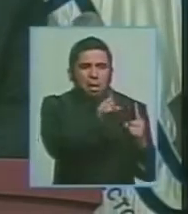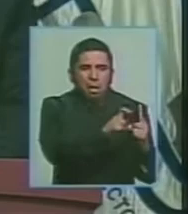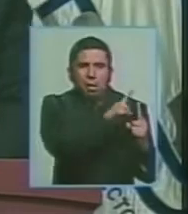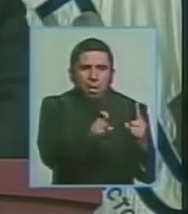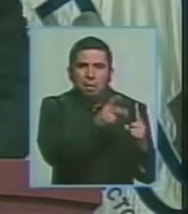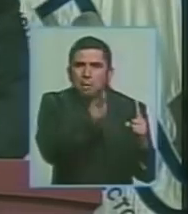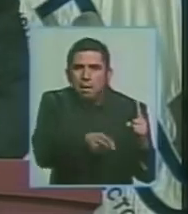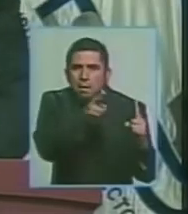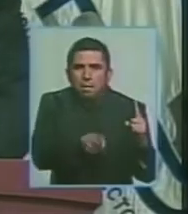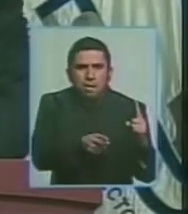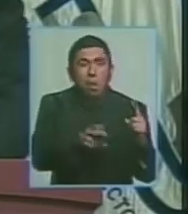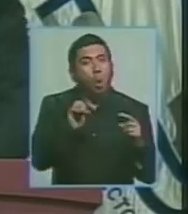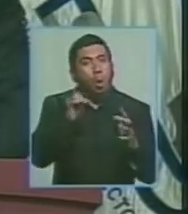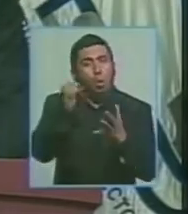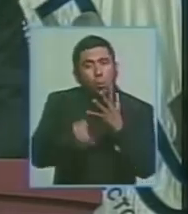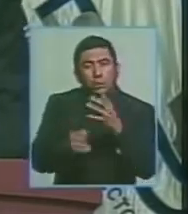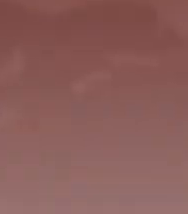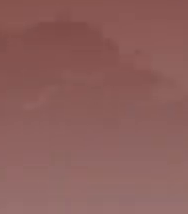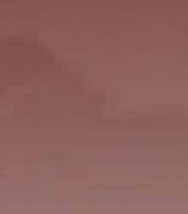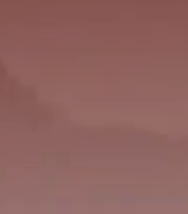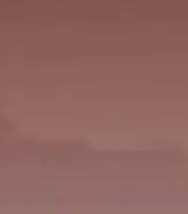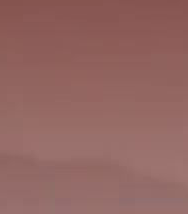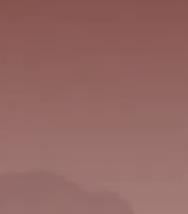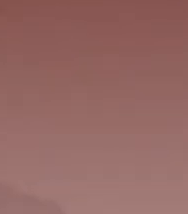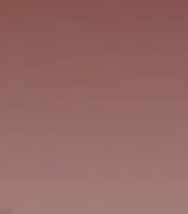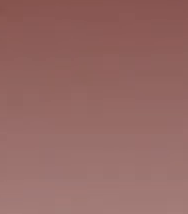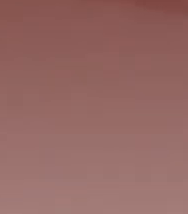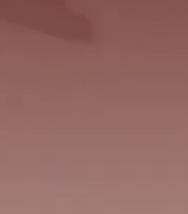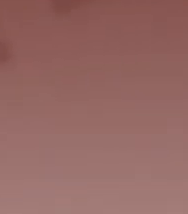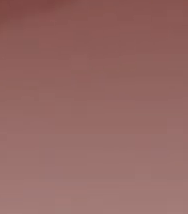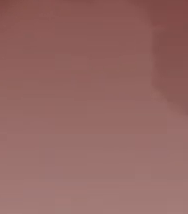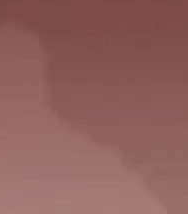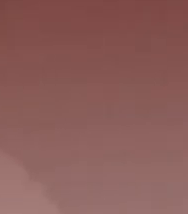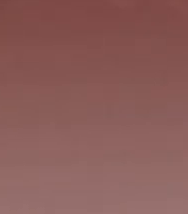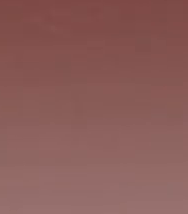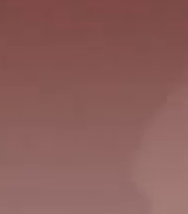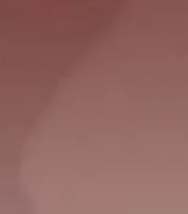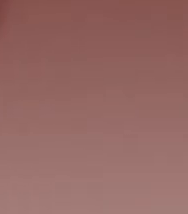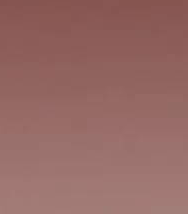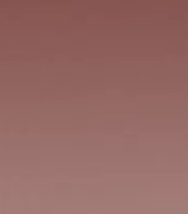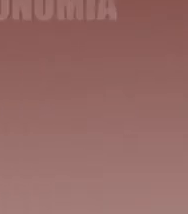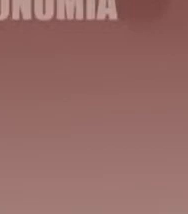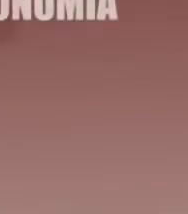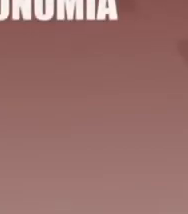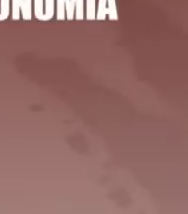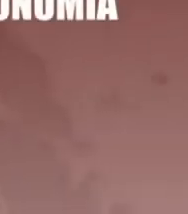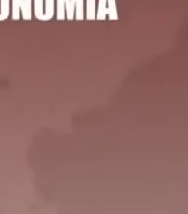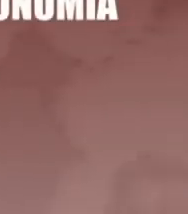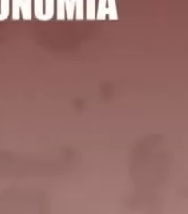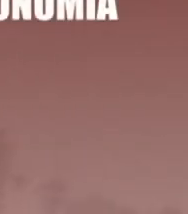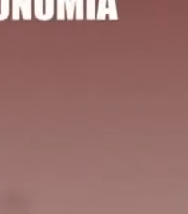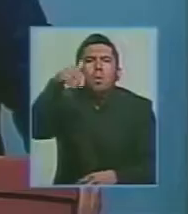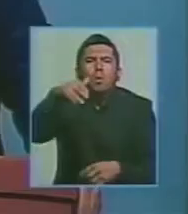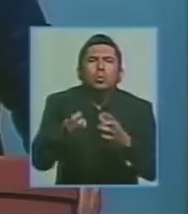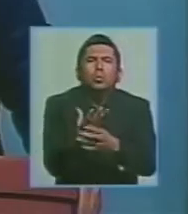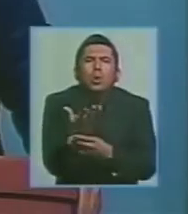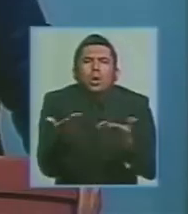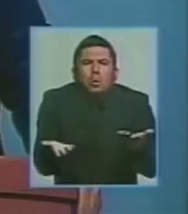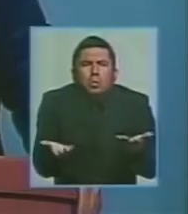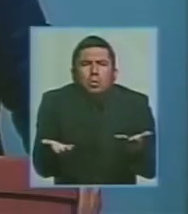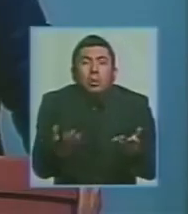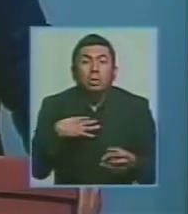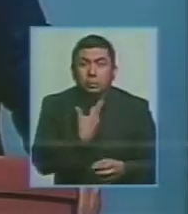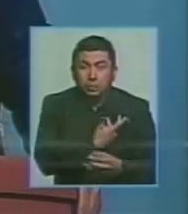periodista internacional Armando Guzmán. Los temas fueron educación, seguridad, salud y economía. La educación a la